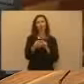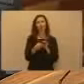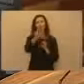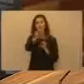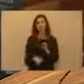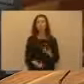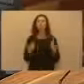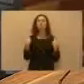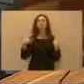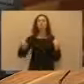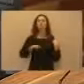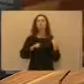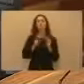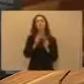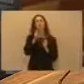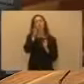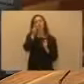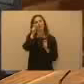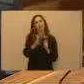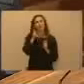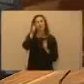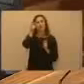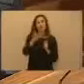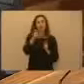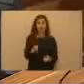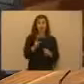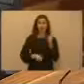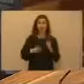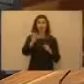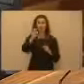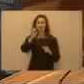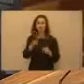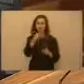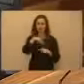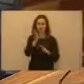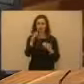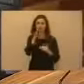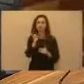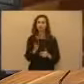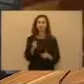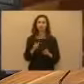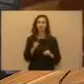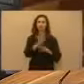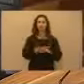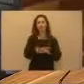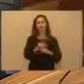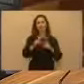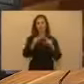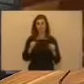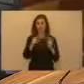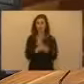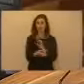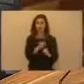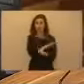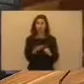en el cargo. Pero lo peor de todo es que el caso del gerente del SEPA no es para nada una excepción, sino la tónica habitual en la Administración asturiana, que es cubrir